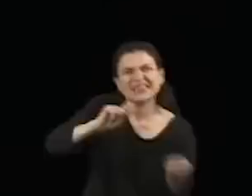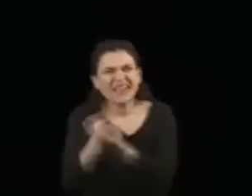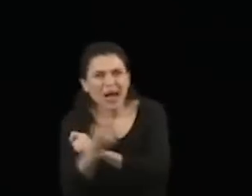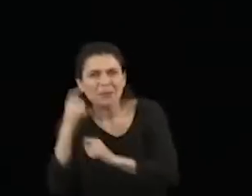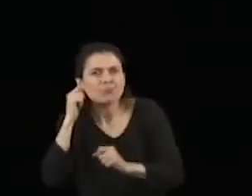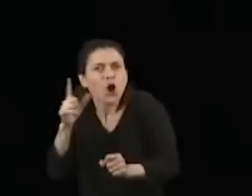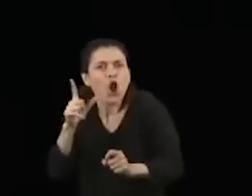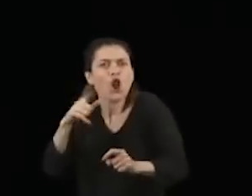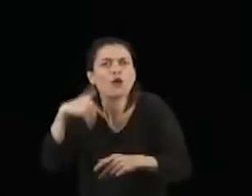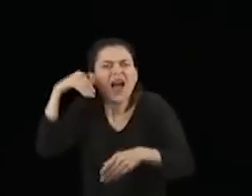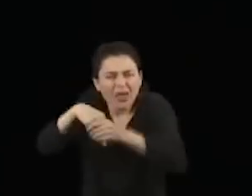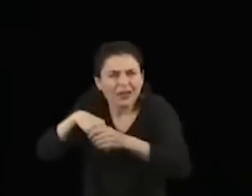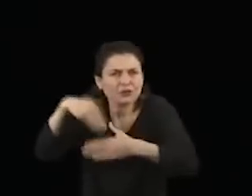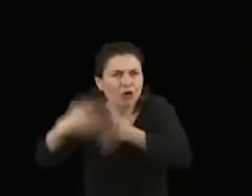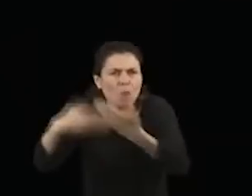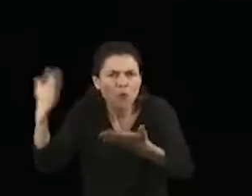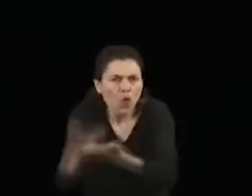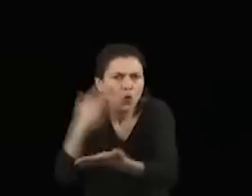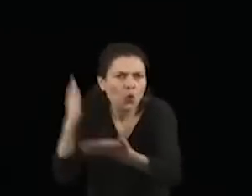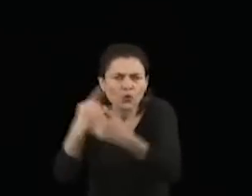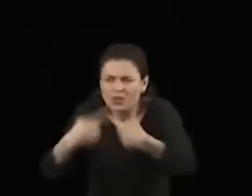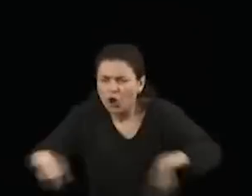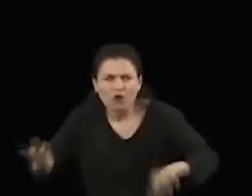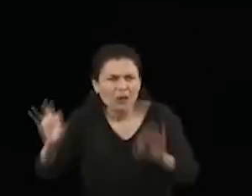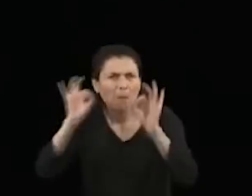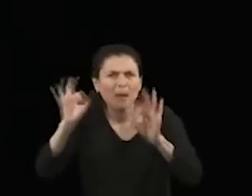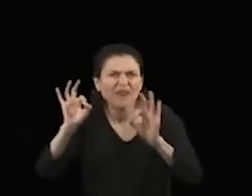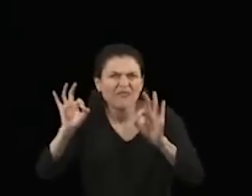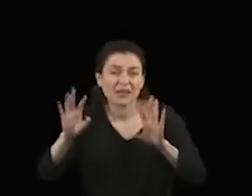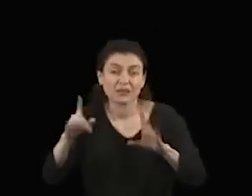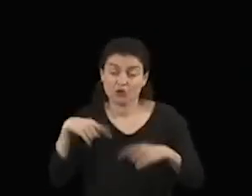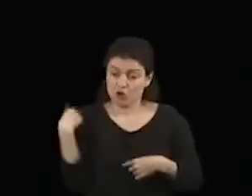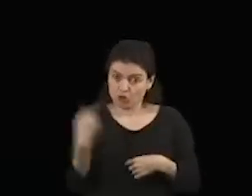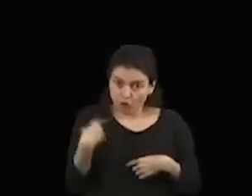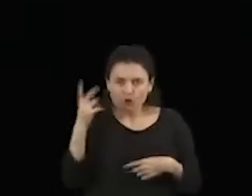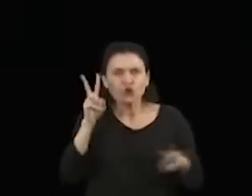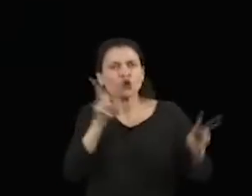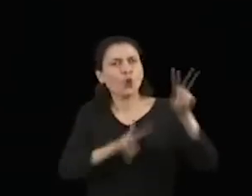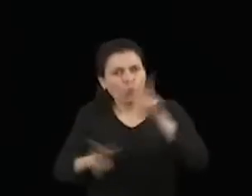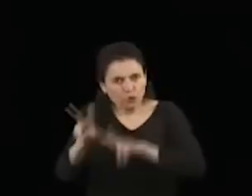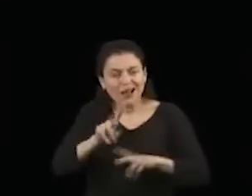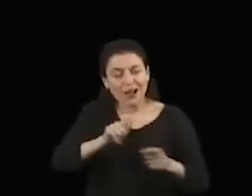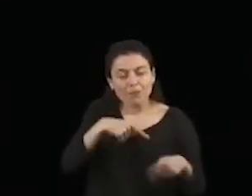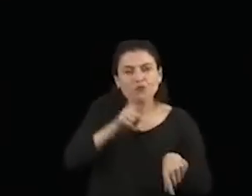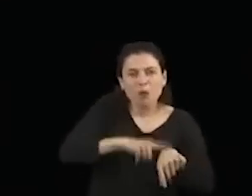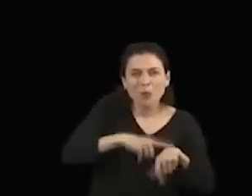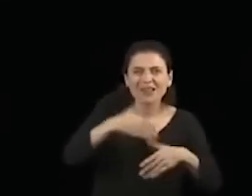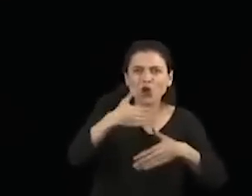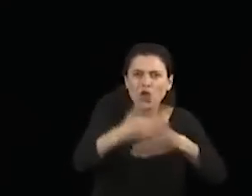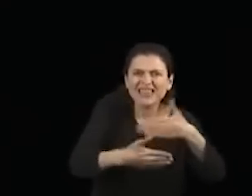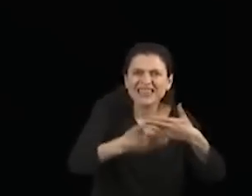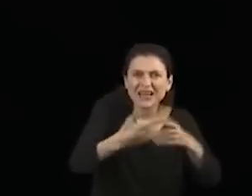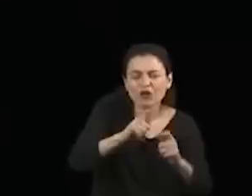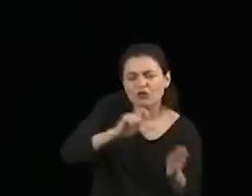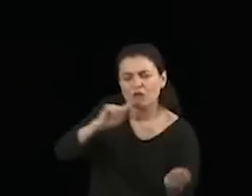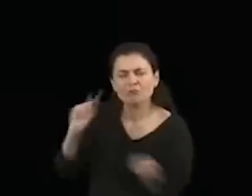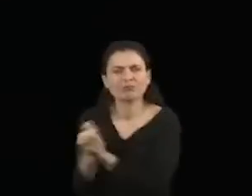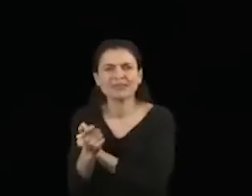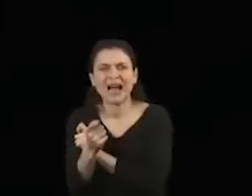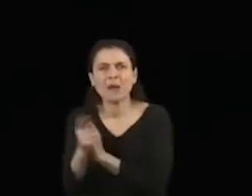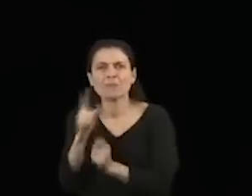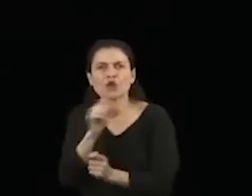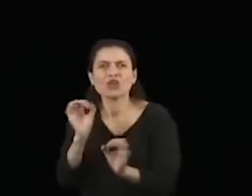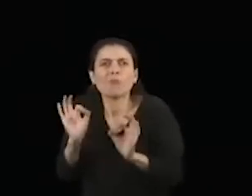desarrollado. Claramente nosotros tendríamos que estar buscando la forma de hacer eso, es decir, cómo generar un proceso de